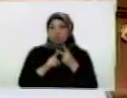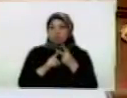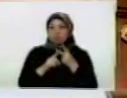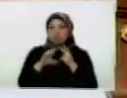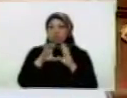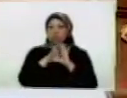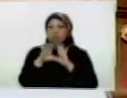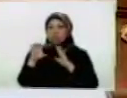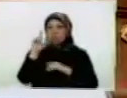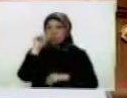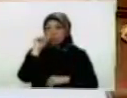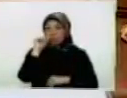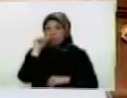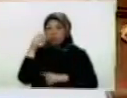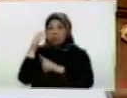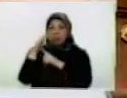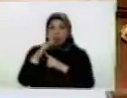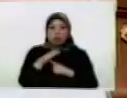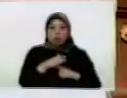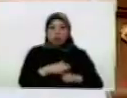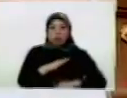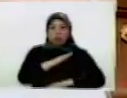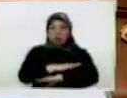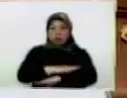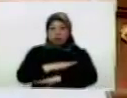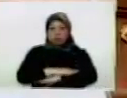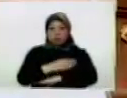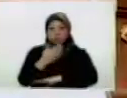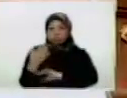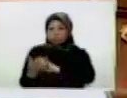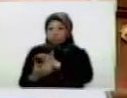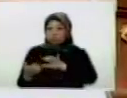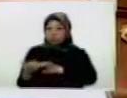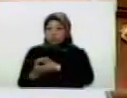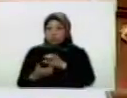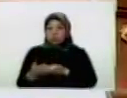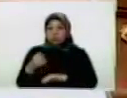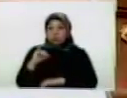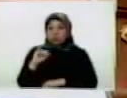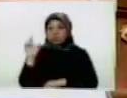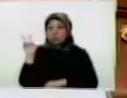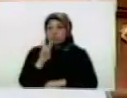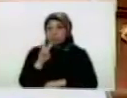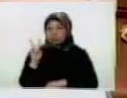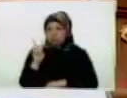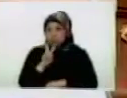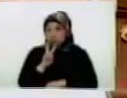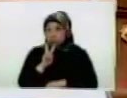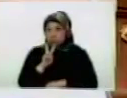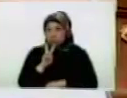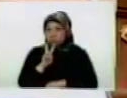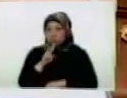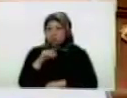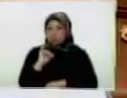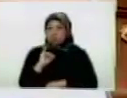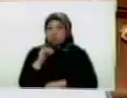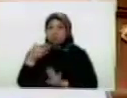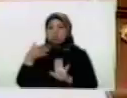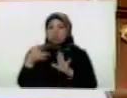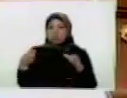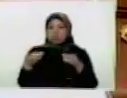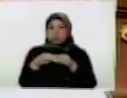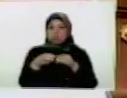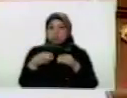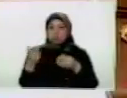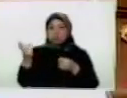en rechazo al injerencista inmoral e ilegal llamado a alterar el orden constitucional de la República Bolivariana de Venezuela por parte de gobiernos